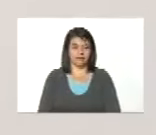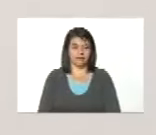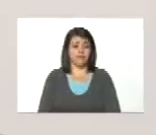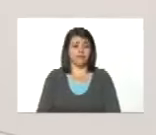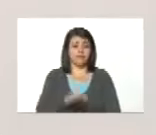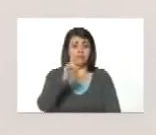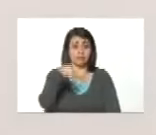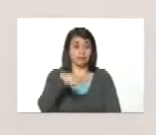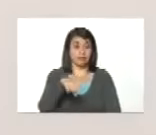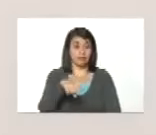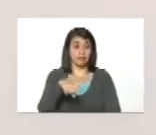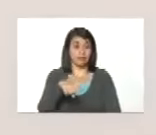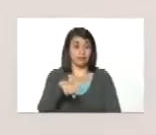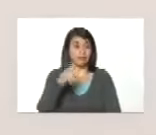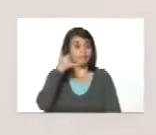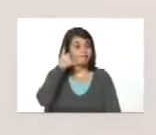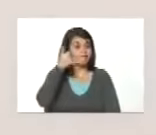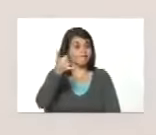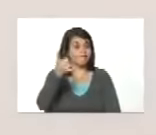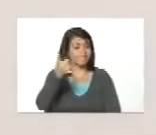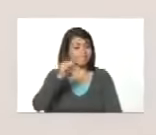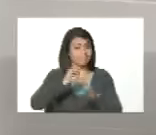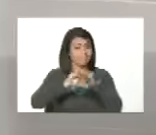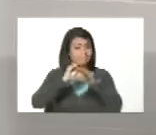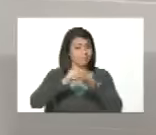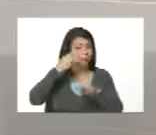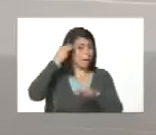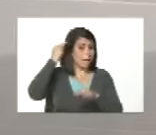Y también llamaron a María Corina Machado